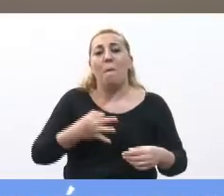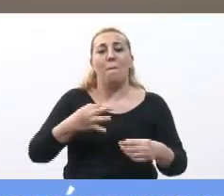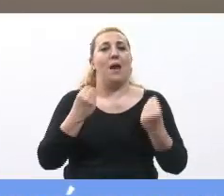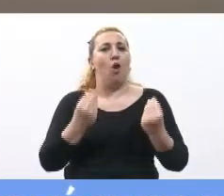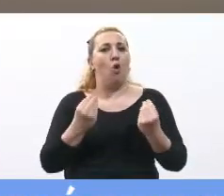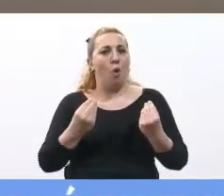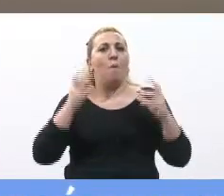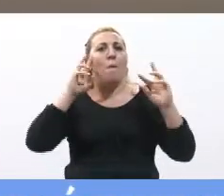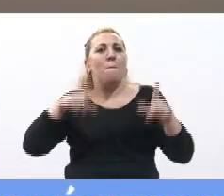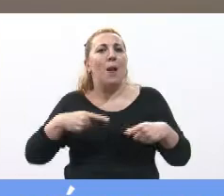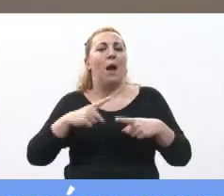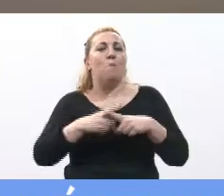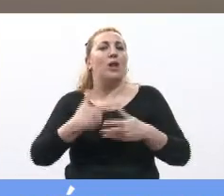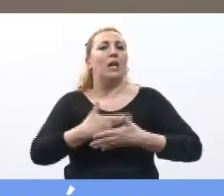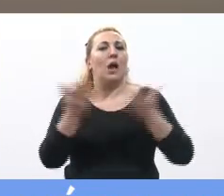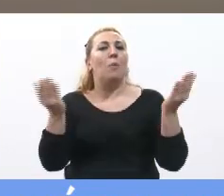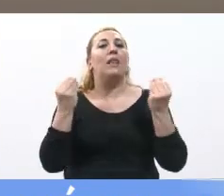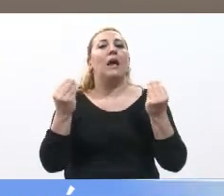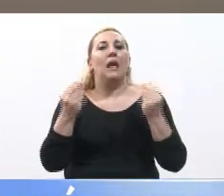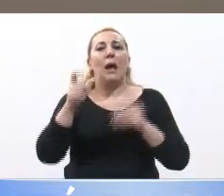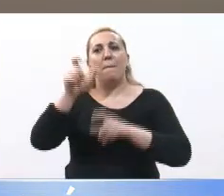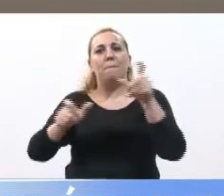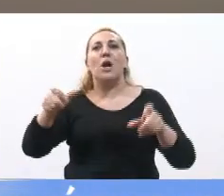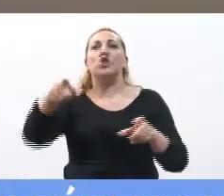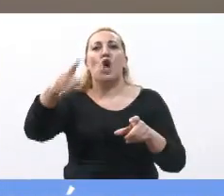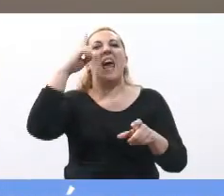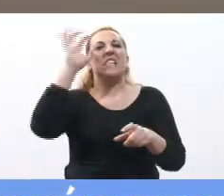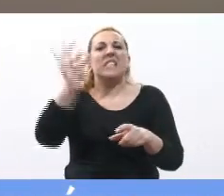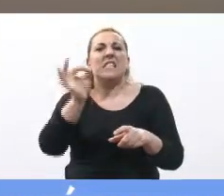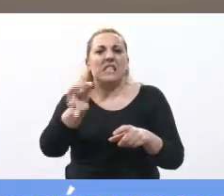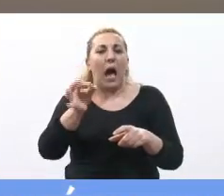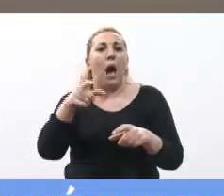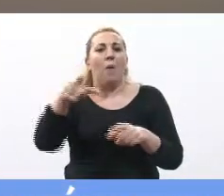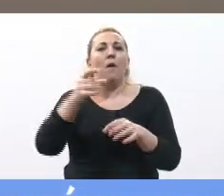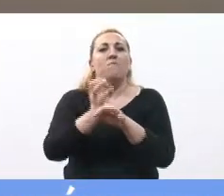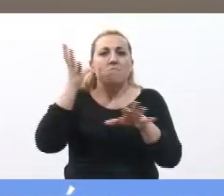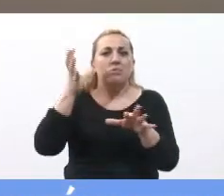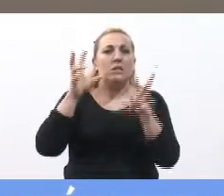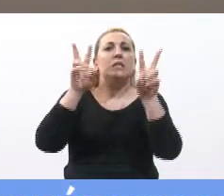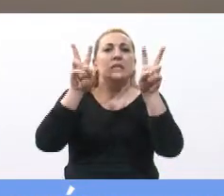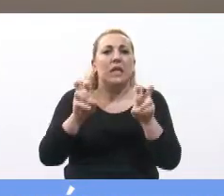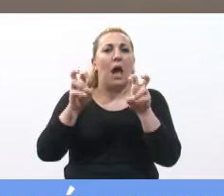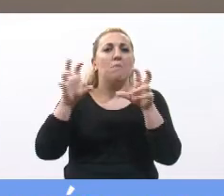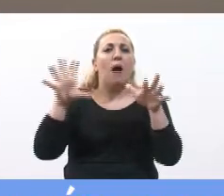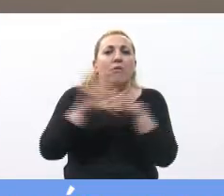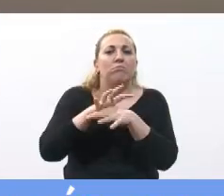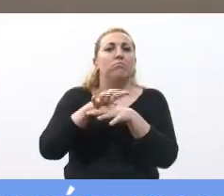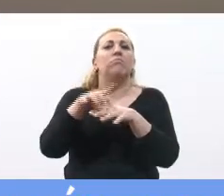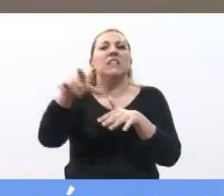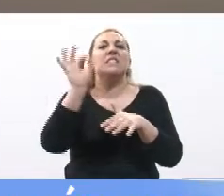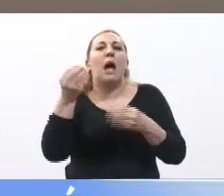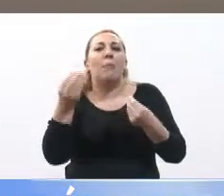públicas con personas que entiendan de lo que se trata y que sepan exactamente qué es lo que deben